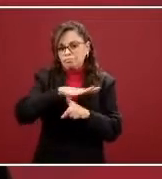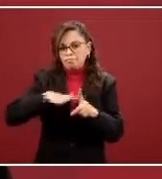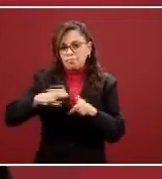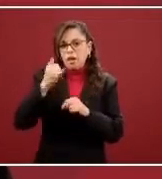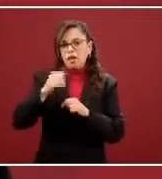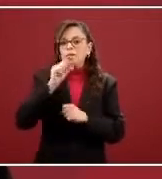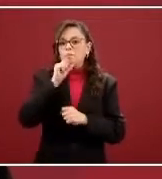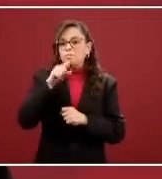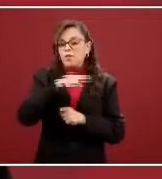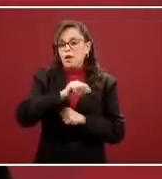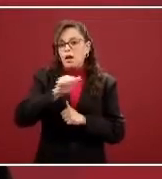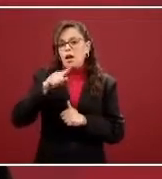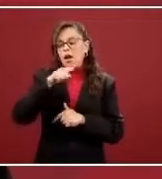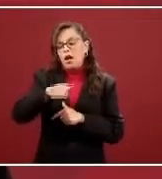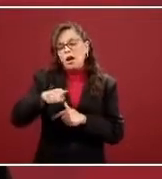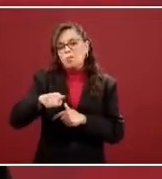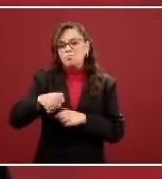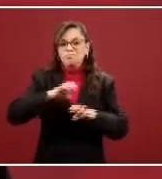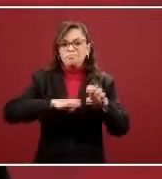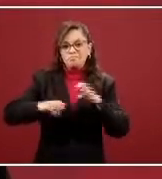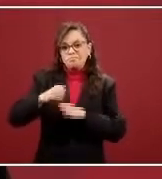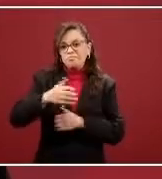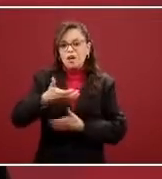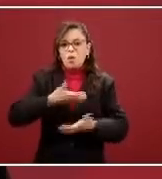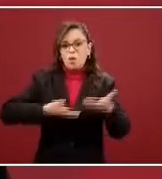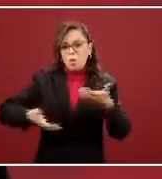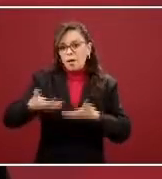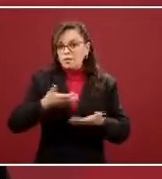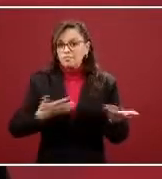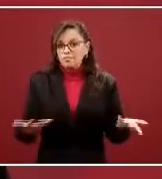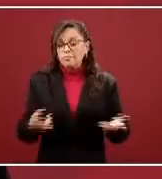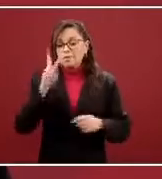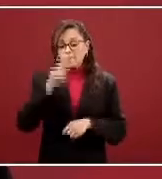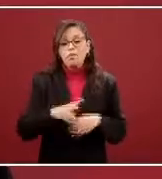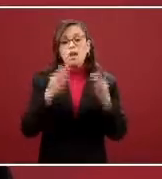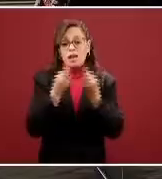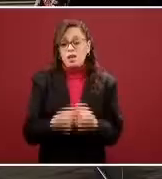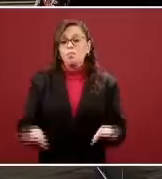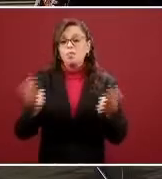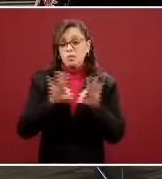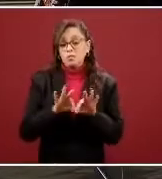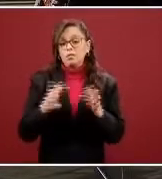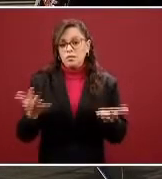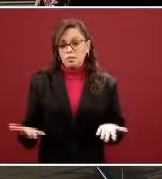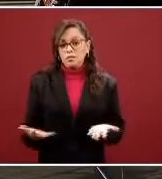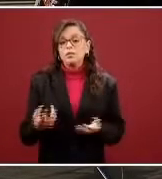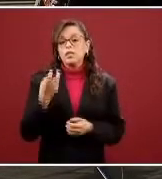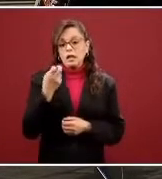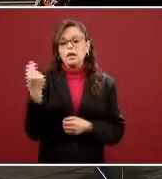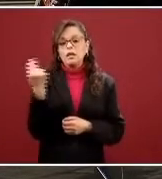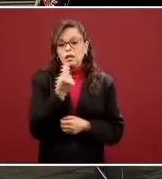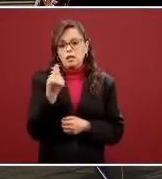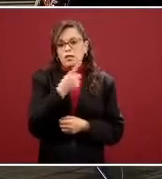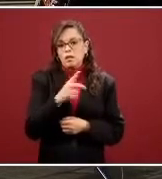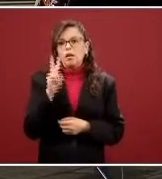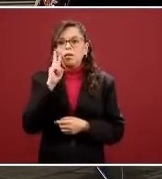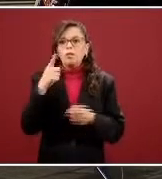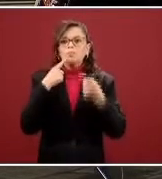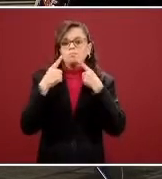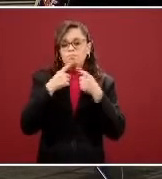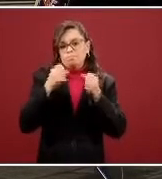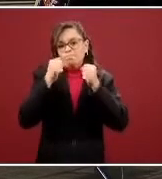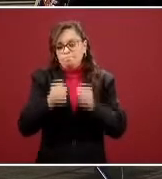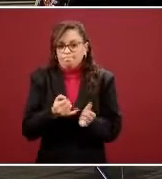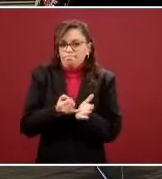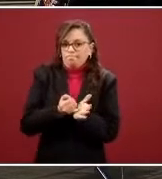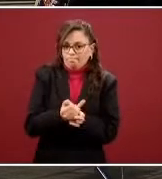me parece que es un tema importante que en su momento se tendría incluso que definir. Desconozco si es un tema que esté sobre la